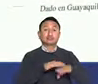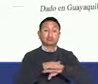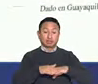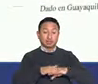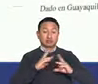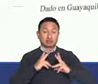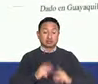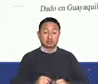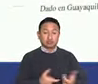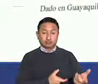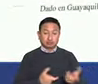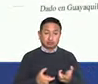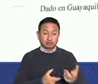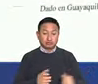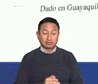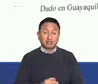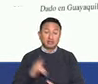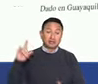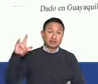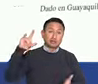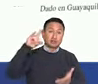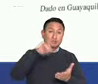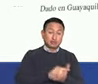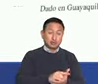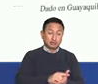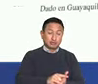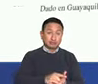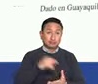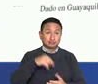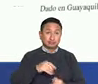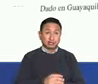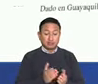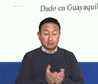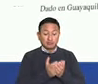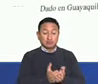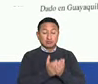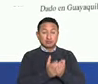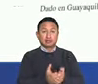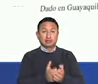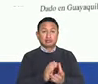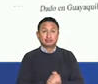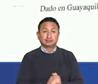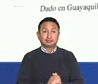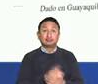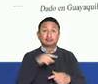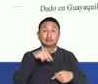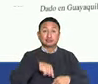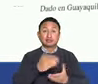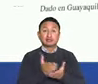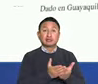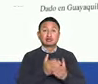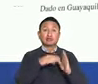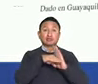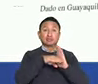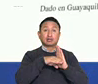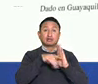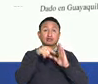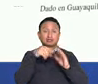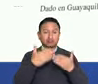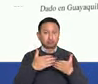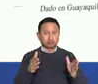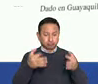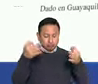de salud, bomberos, aeropuertos, terminales terrestres, marítimas y fluviales, así como los servicios bancarios, deben